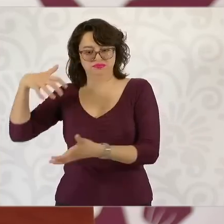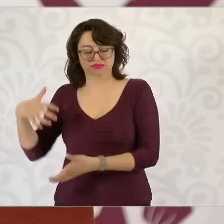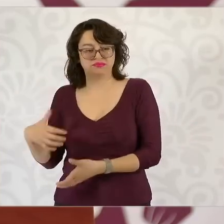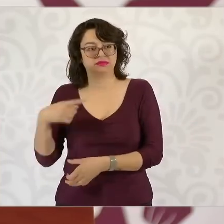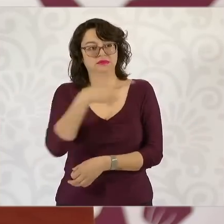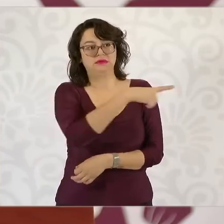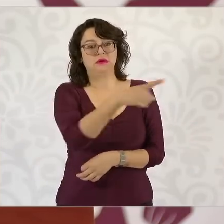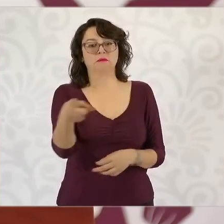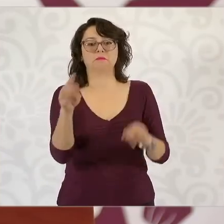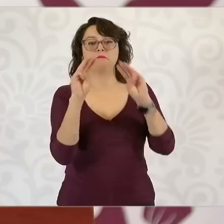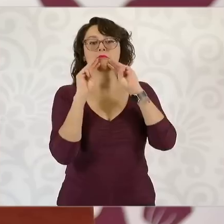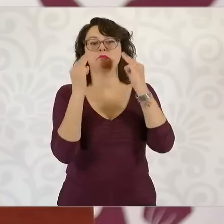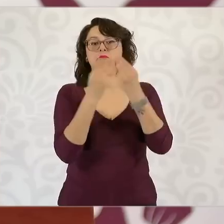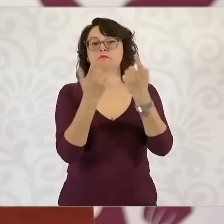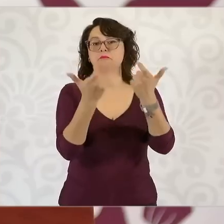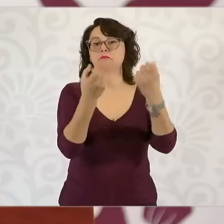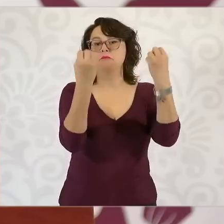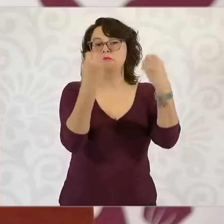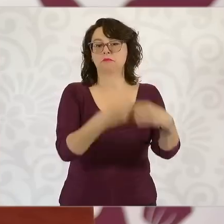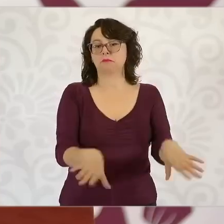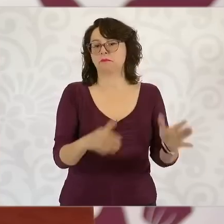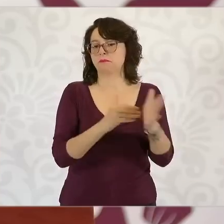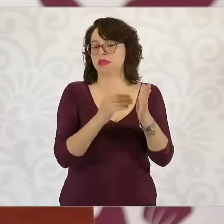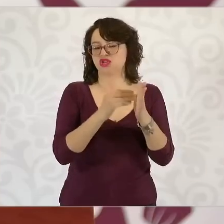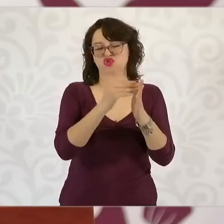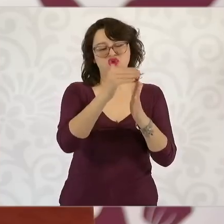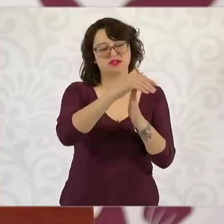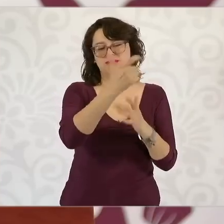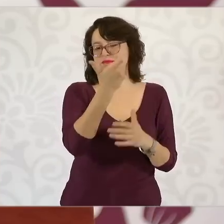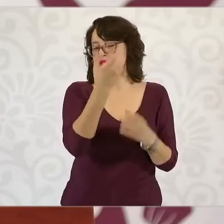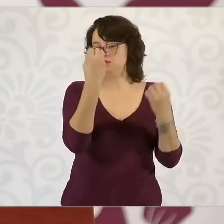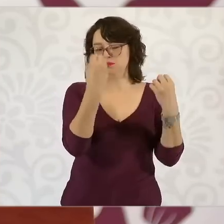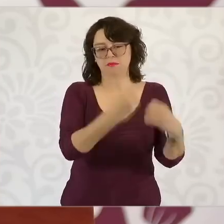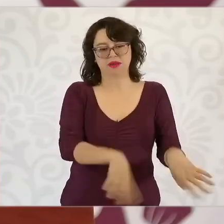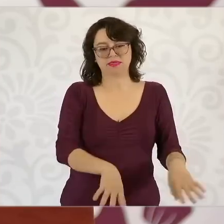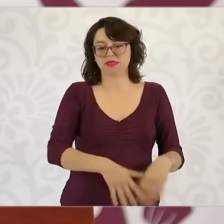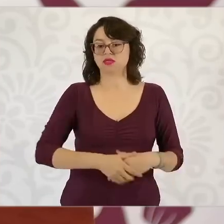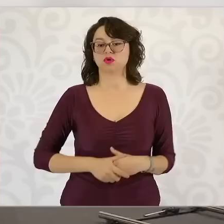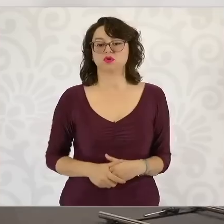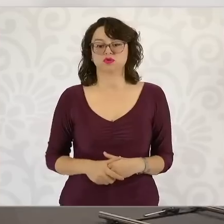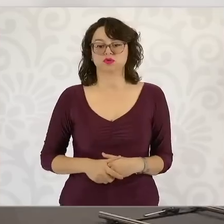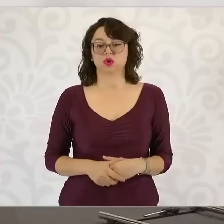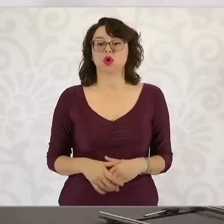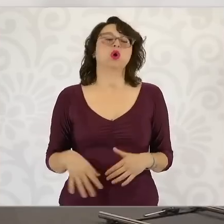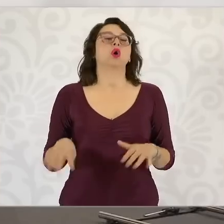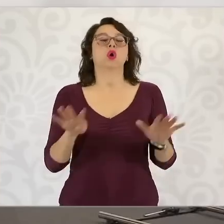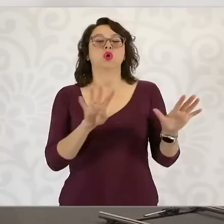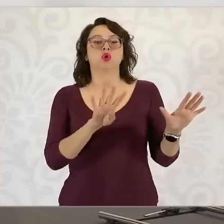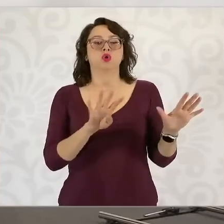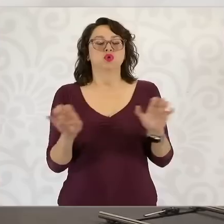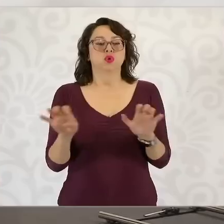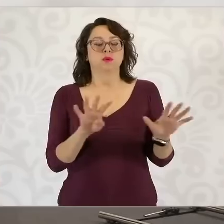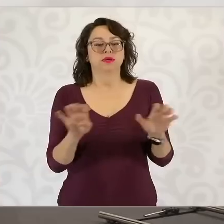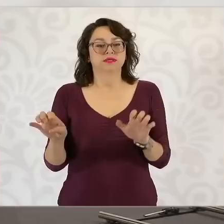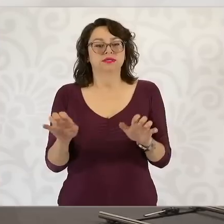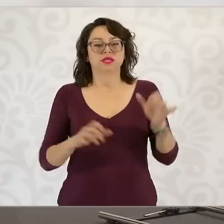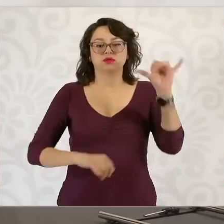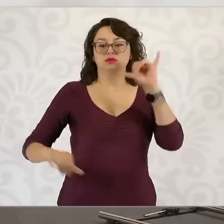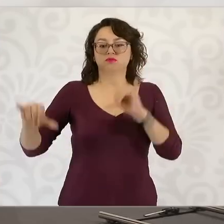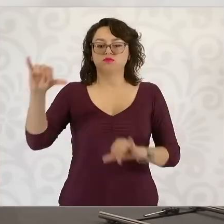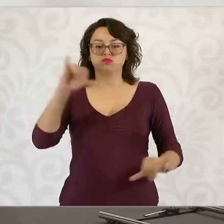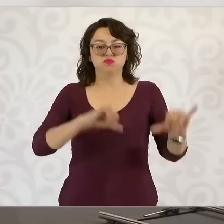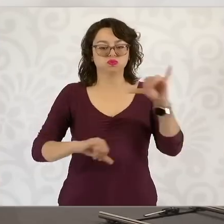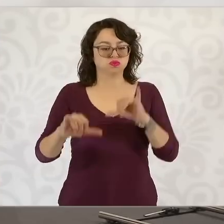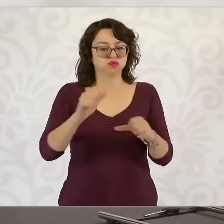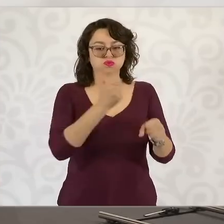económica a las organizaciones criminales de cientos de millones de pesos. Estos casi 900 laboratorios clandestinos destruidos